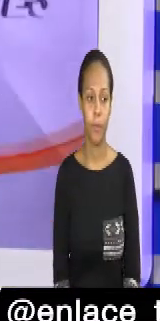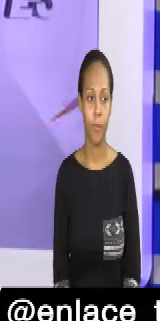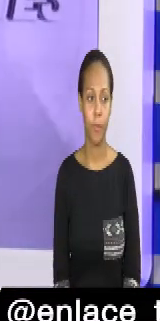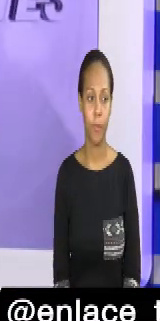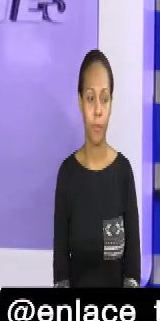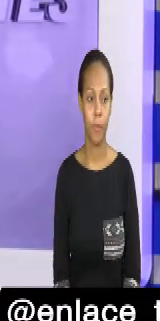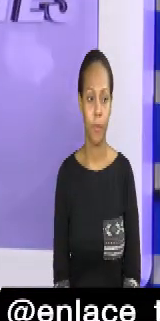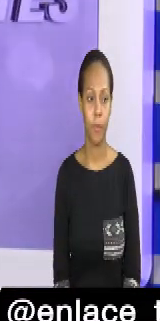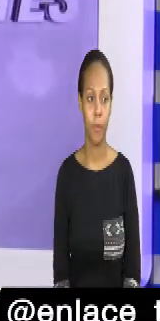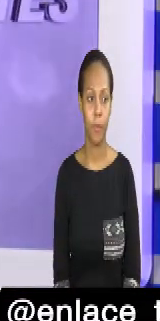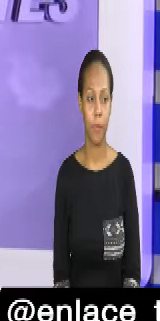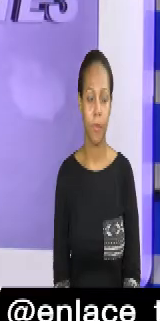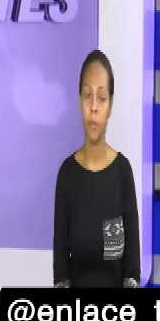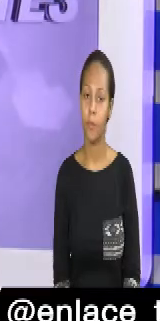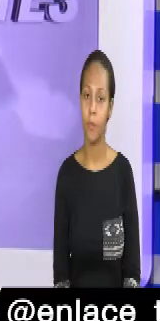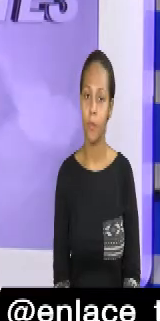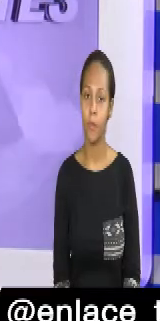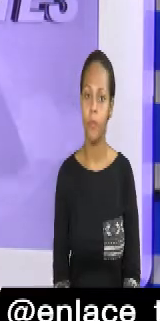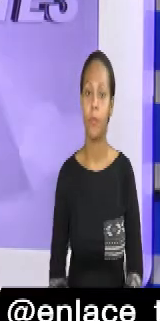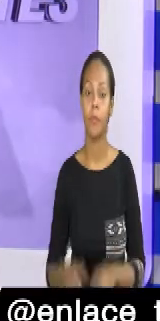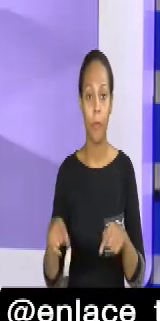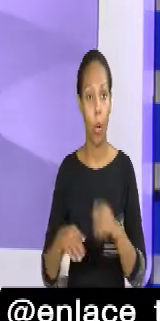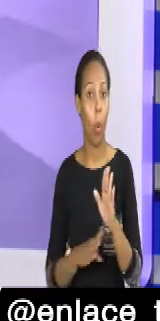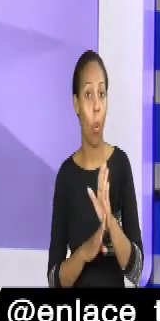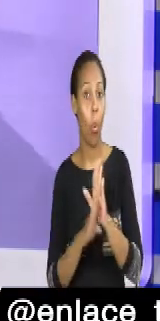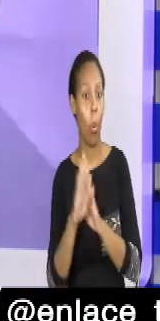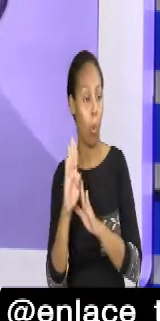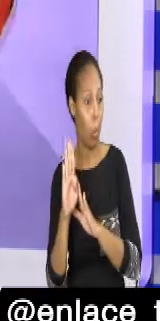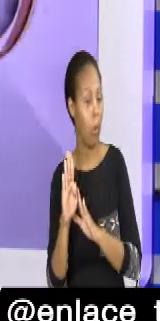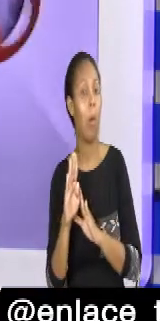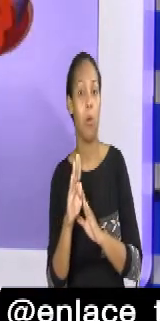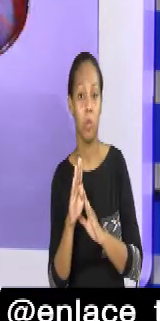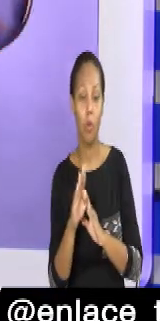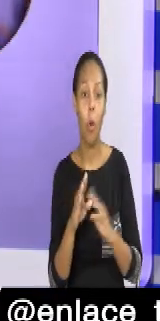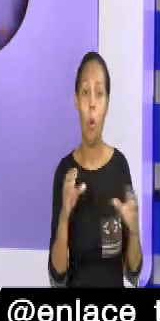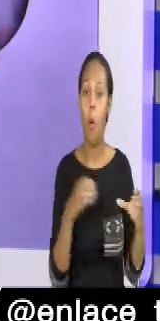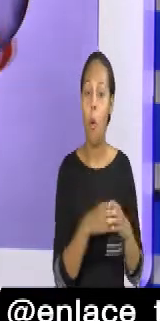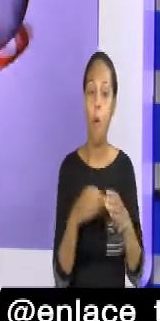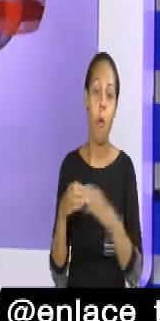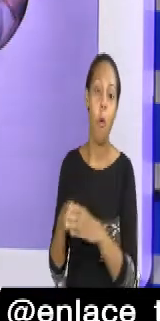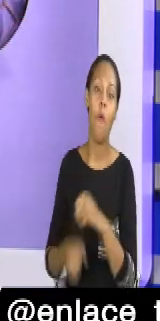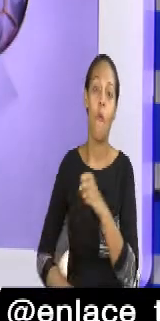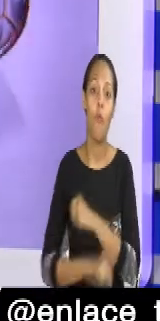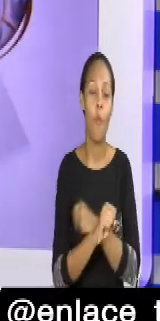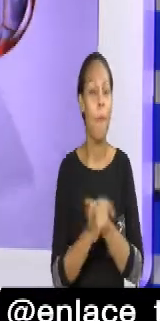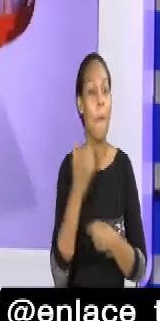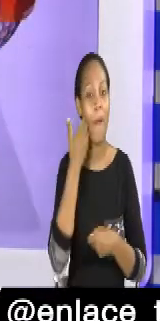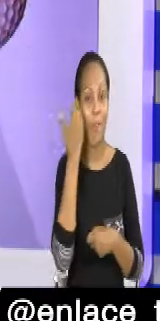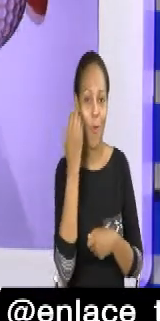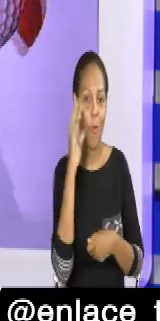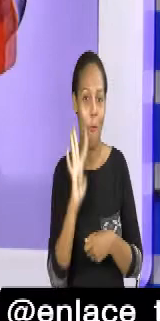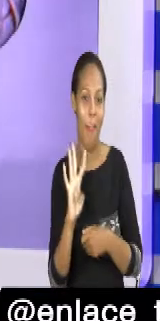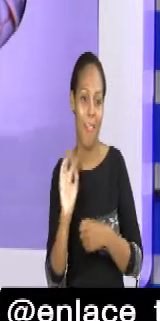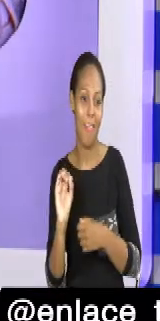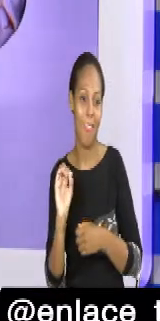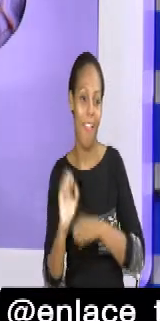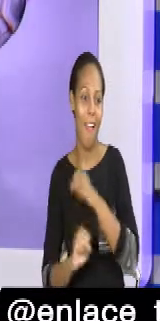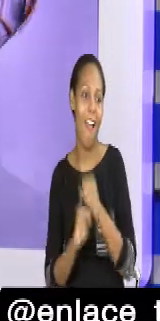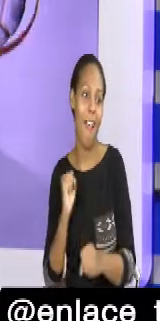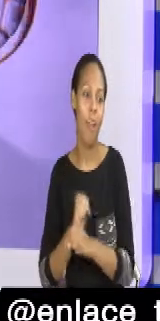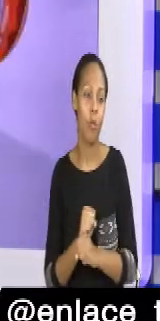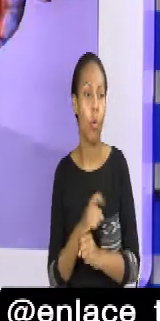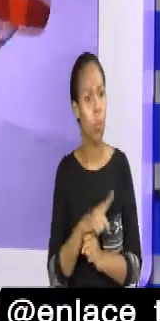Y con éxito avanza el torneo de fútbol mayores de 40 años que se juega en el barrio La Planada del Cerro. Este torneo, a pesar de ser recreativo, tiene un alto